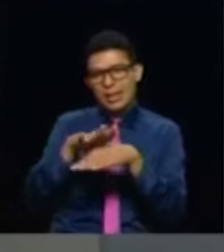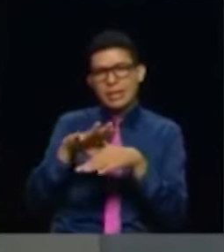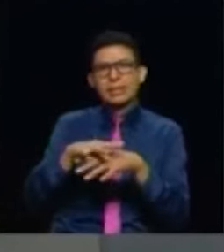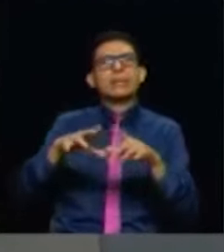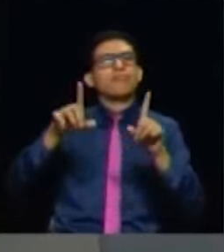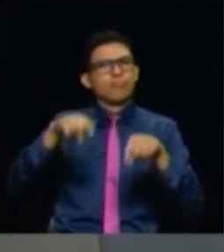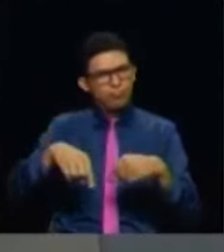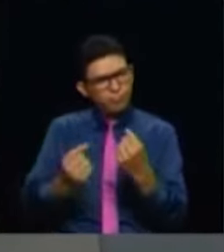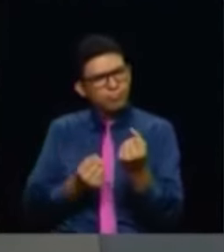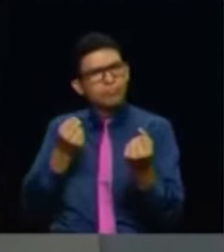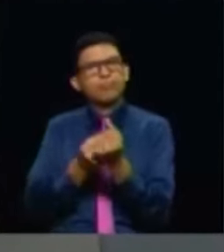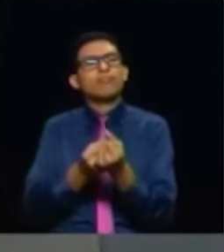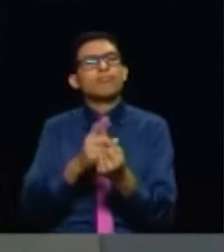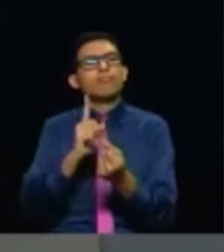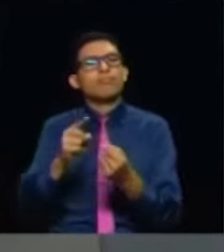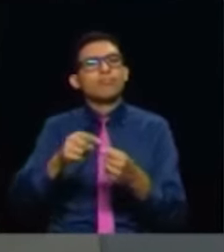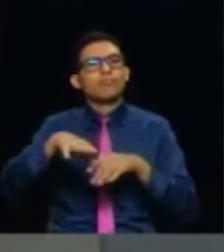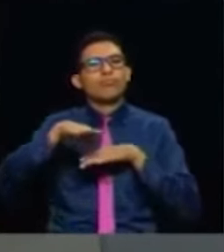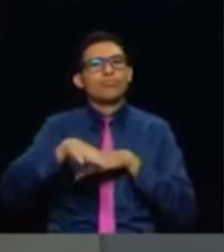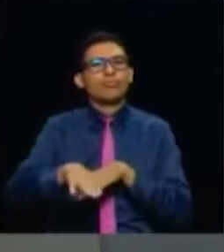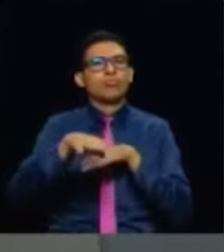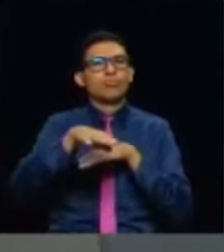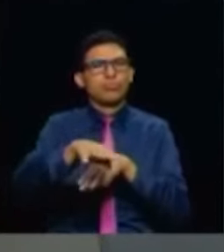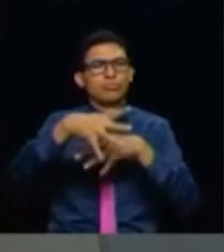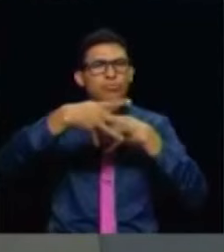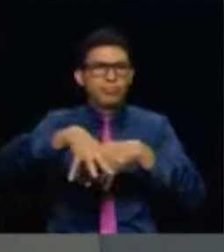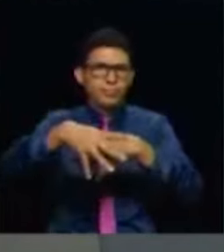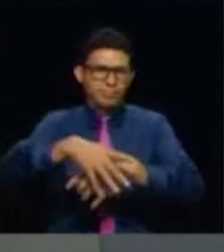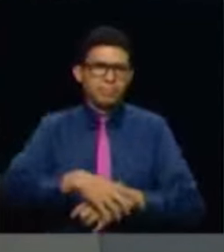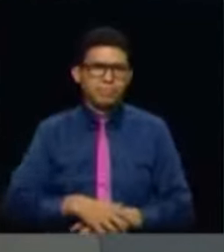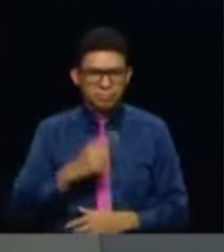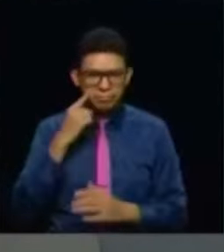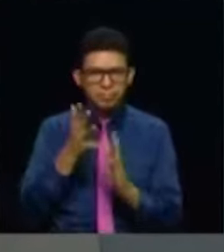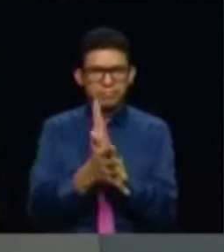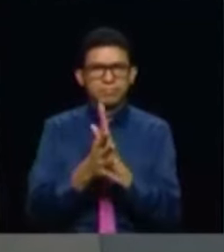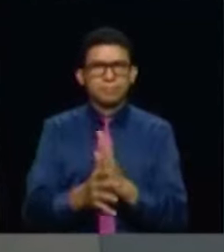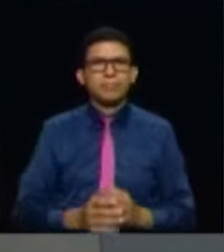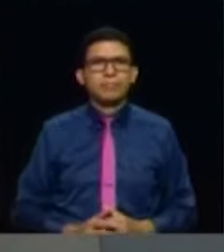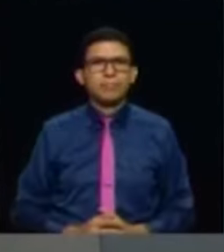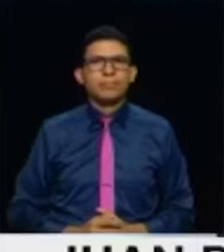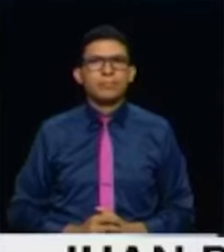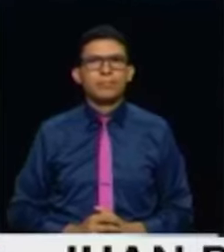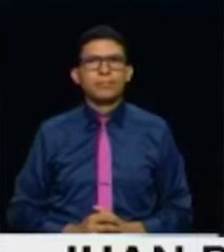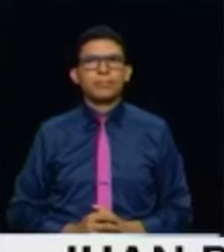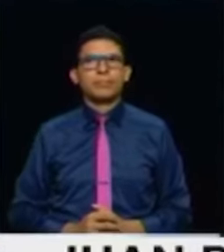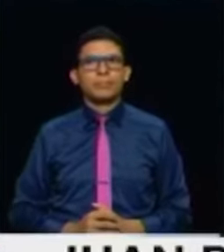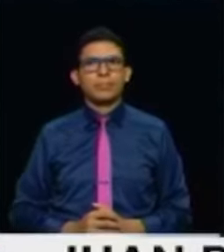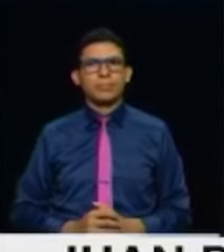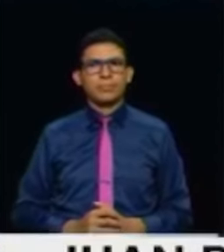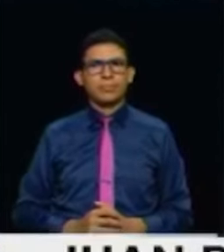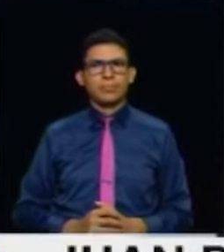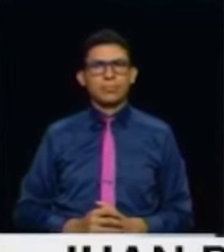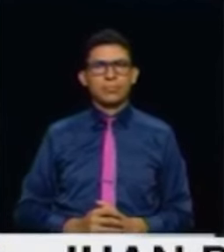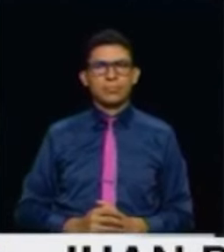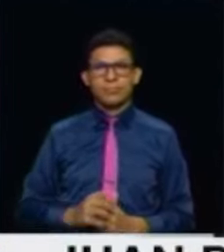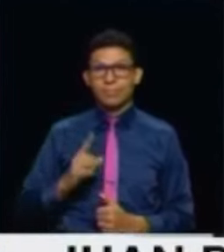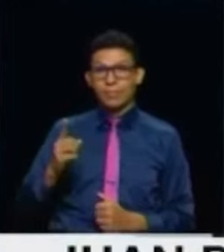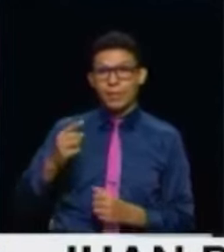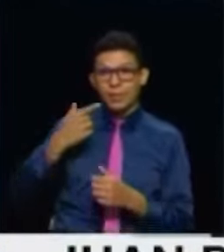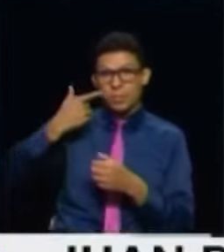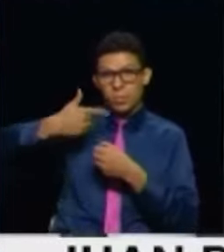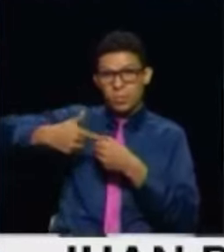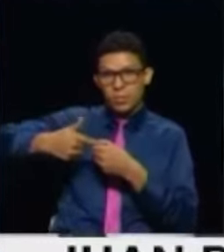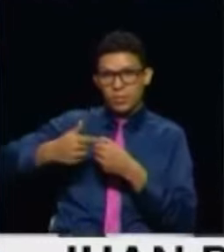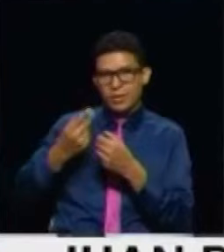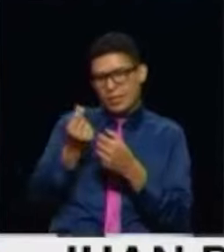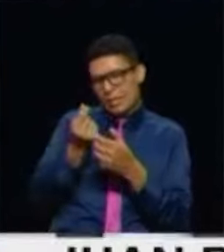se sumaron a esta jornada. Juan Pablo Velasco tiene los detalles desde Popayán. El incumplimiento en un bono compensatorio